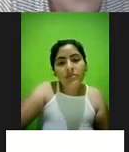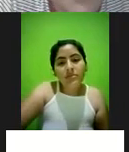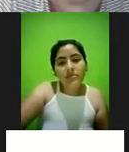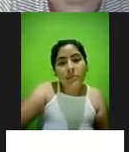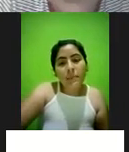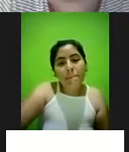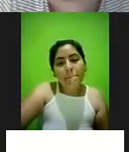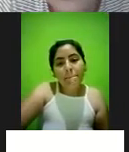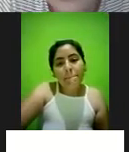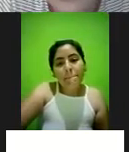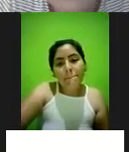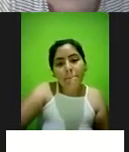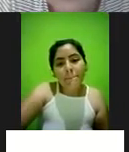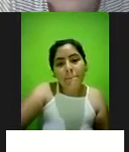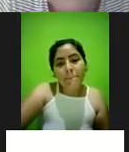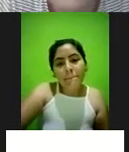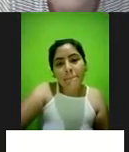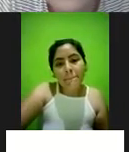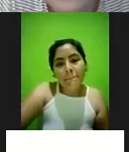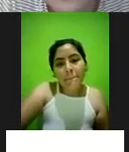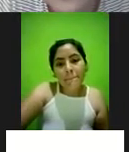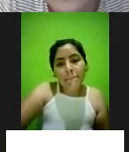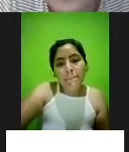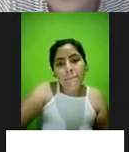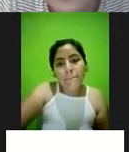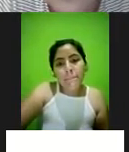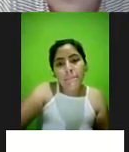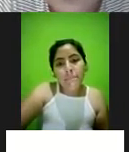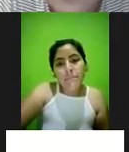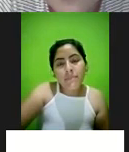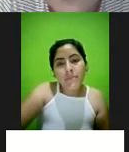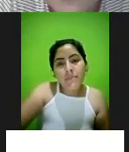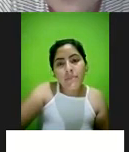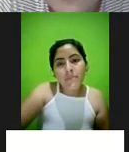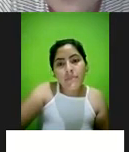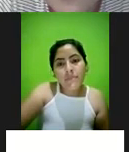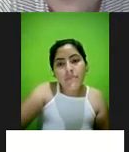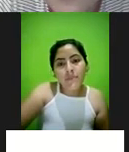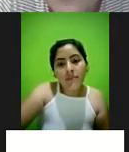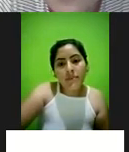Bueno, creo que nadie se da idea. Este músculo, sí. ¿Quién lo dijo? ¿Quién lo dijo?